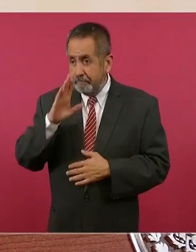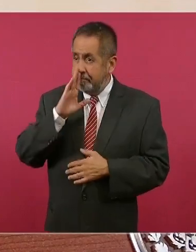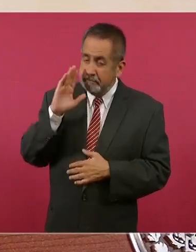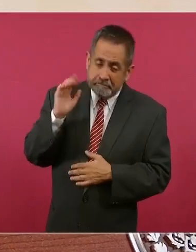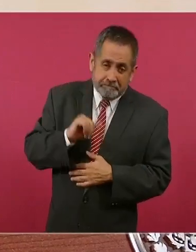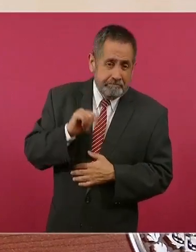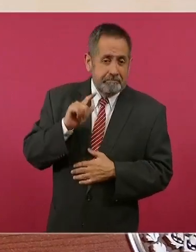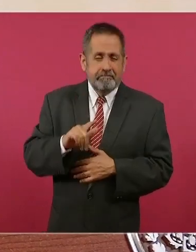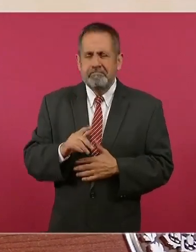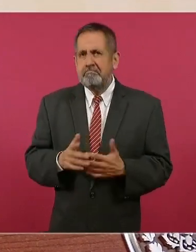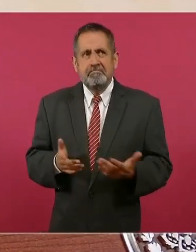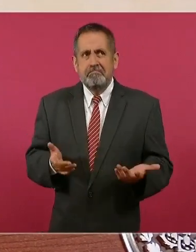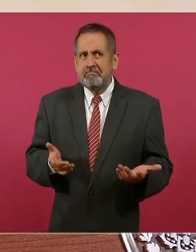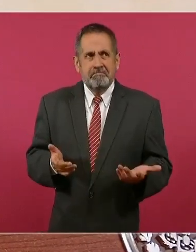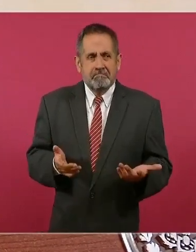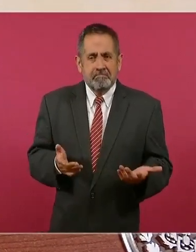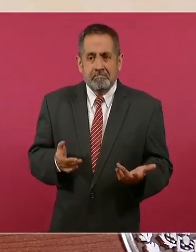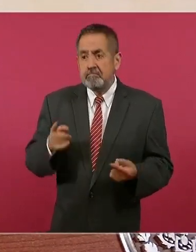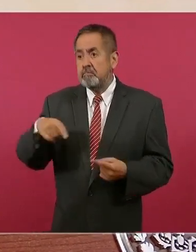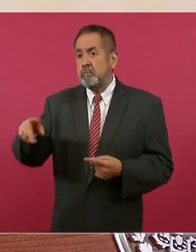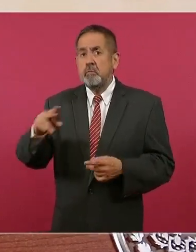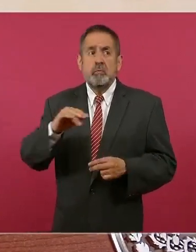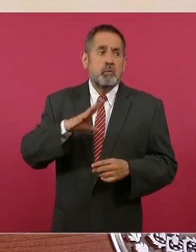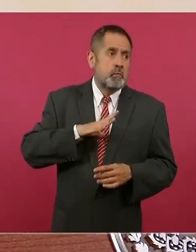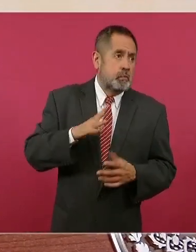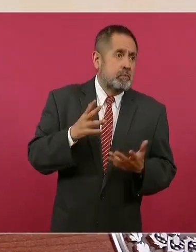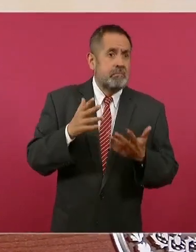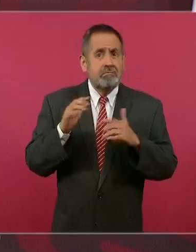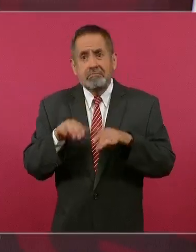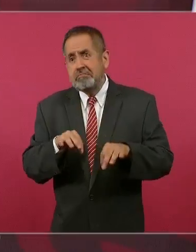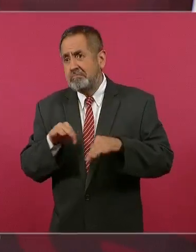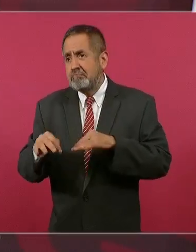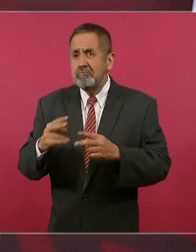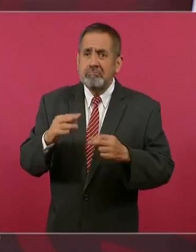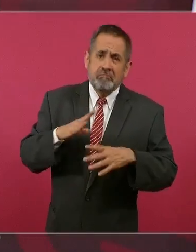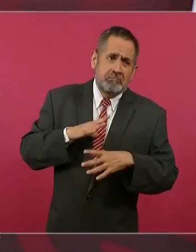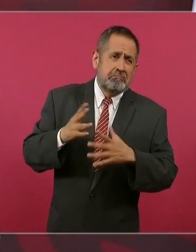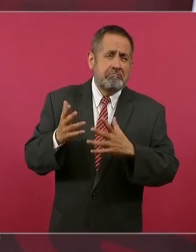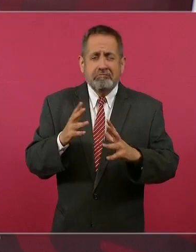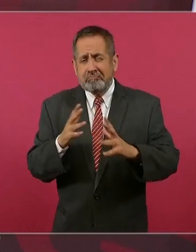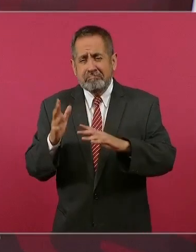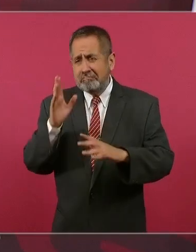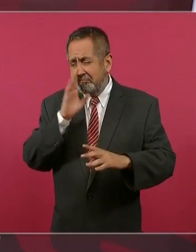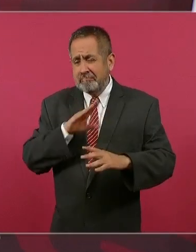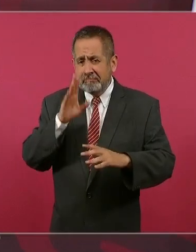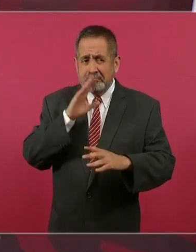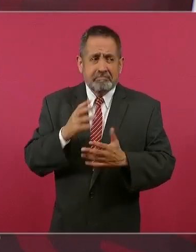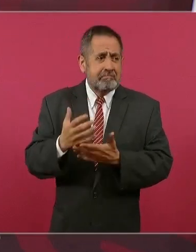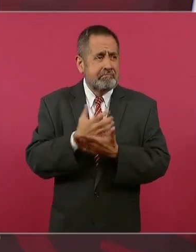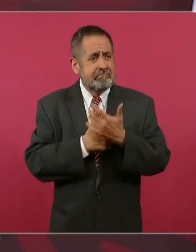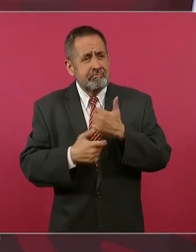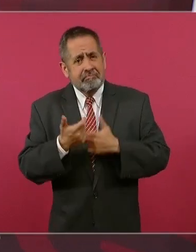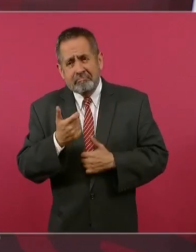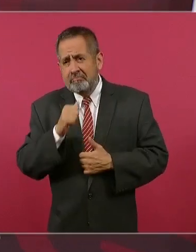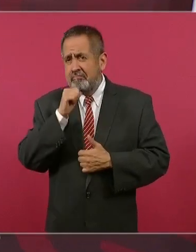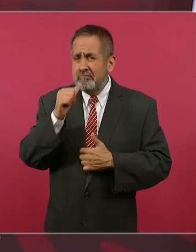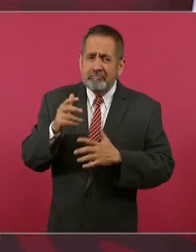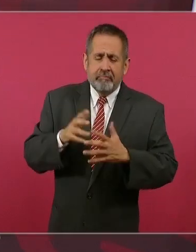gente no tenga trabajo o no tenga ingresos.